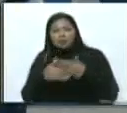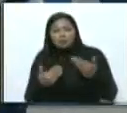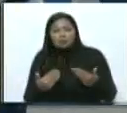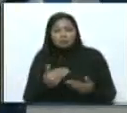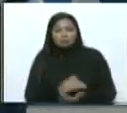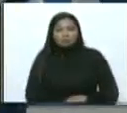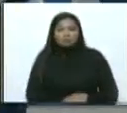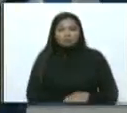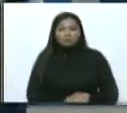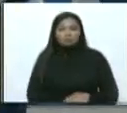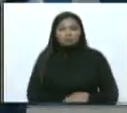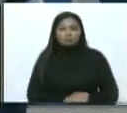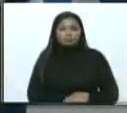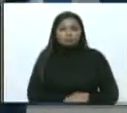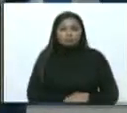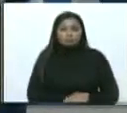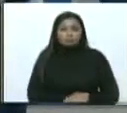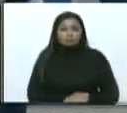cobre,